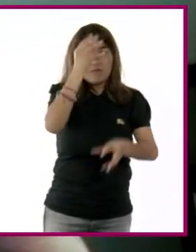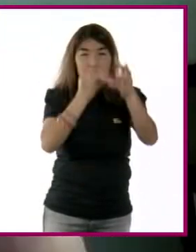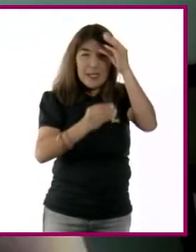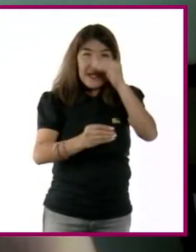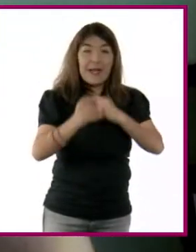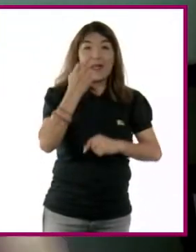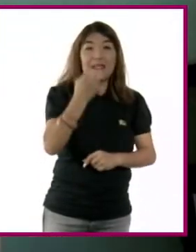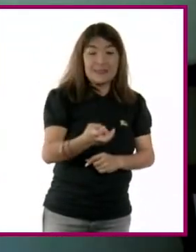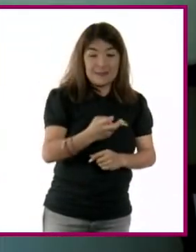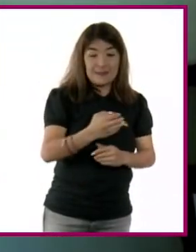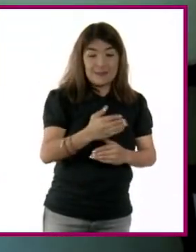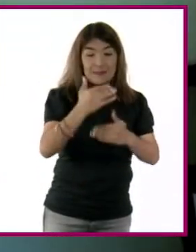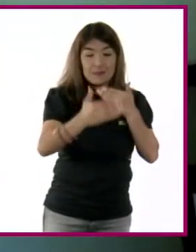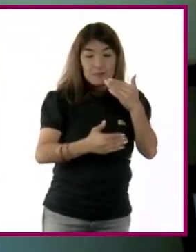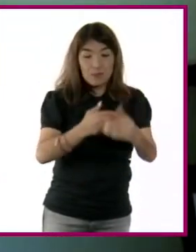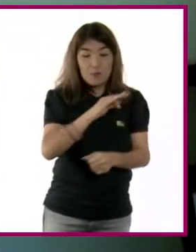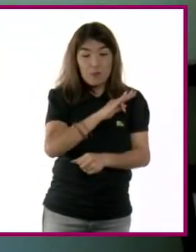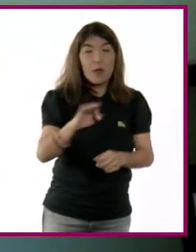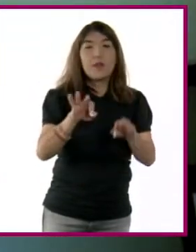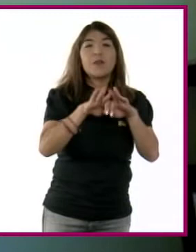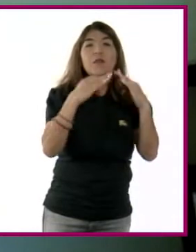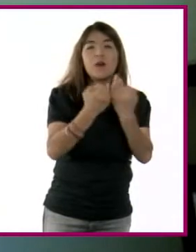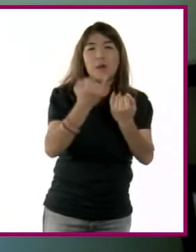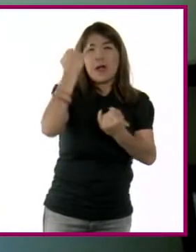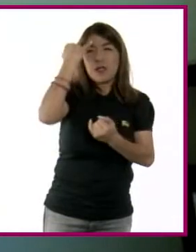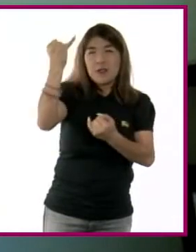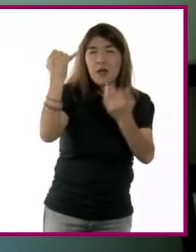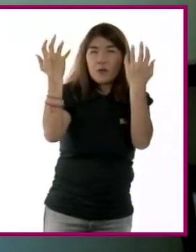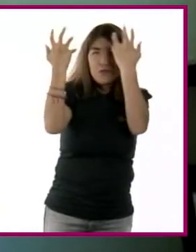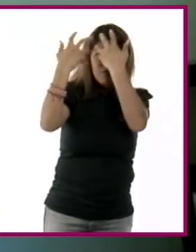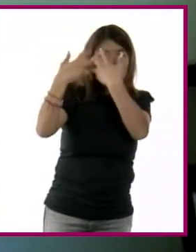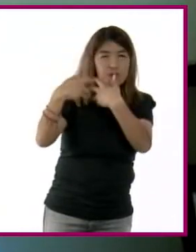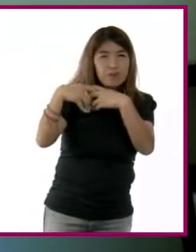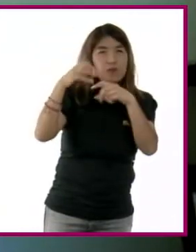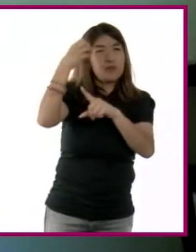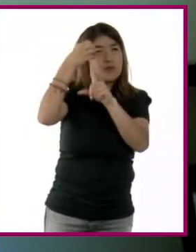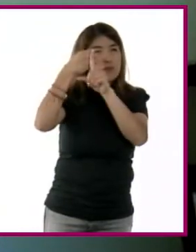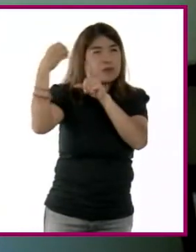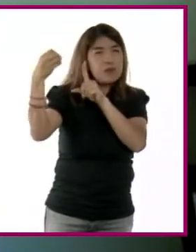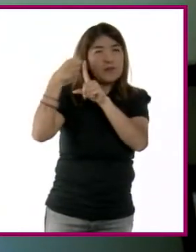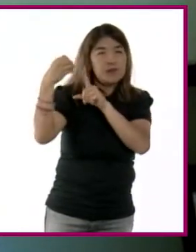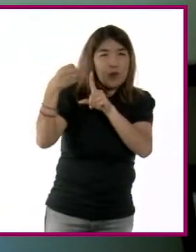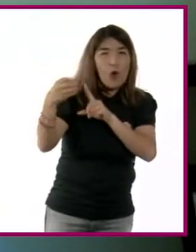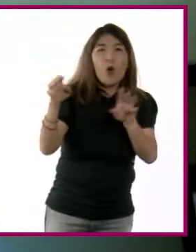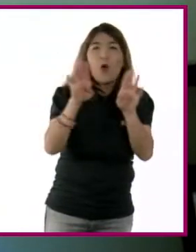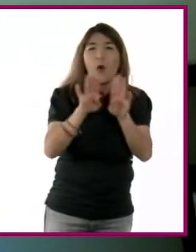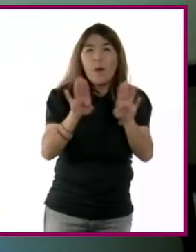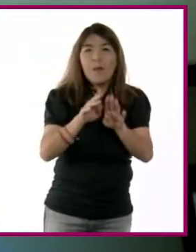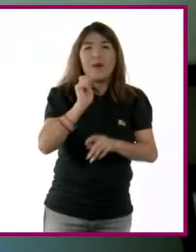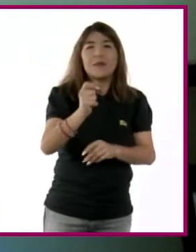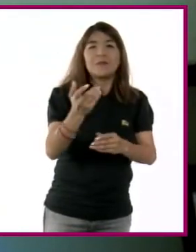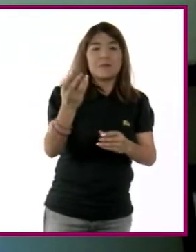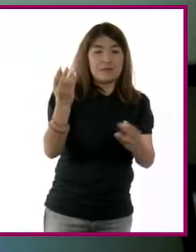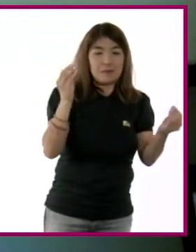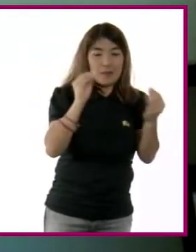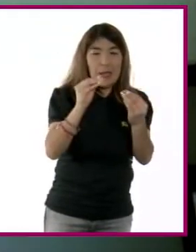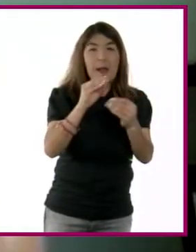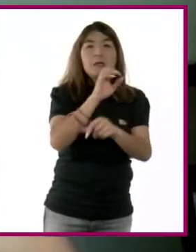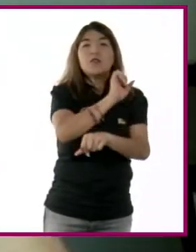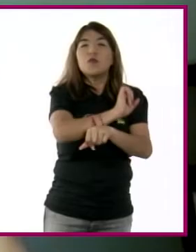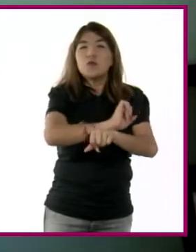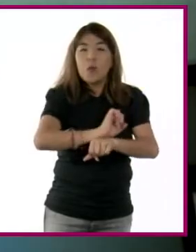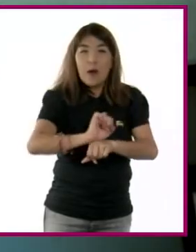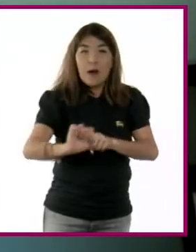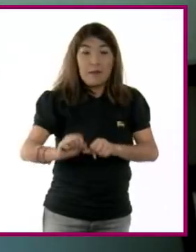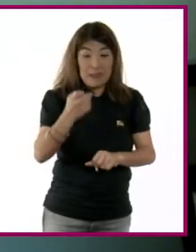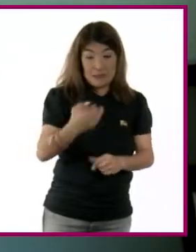similar posible y poder estructurar nuestras ideas en torno a un discurso mucho más homogéneo, entonces